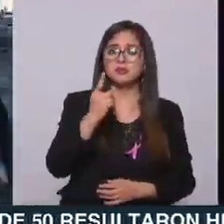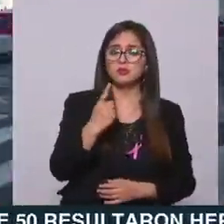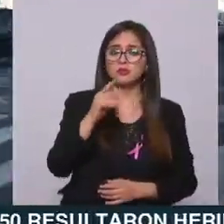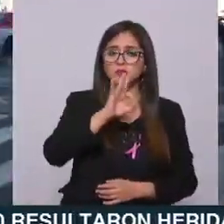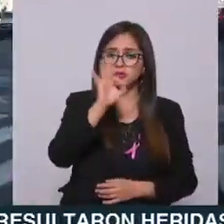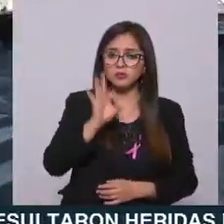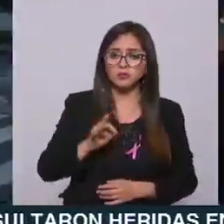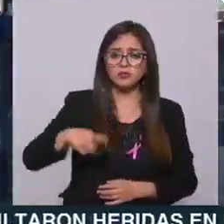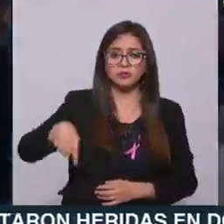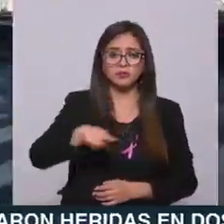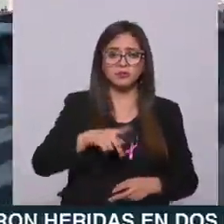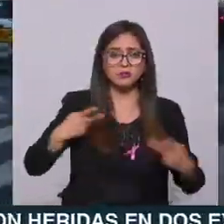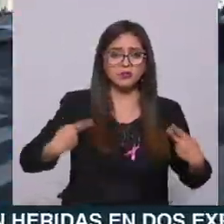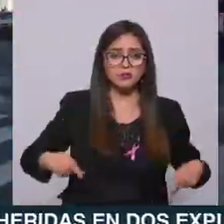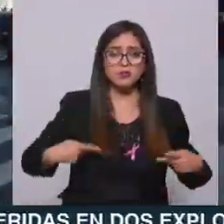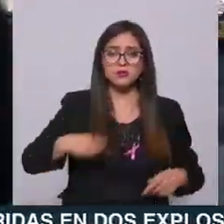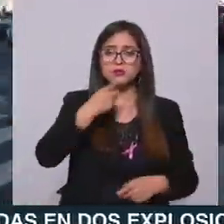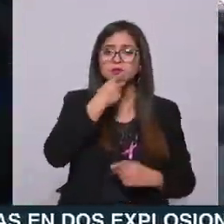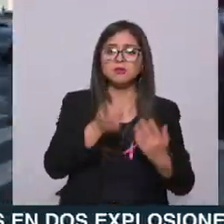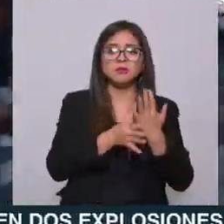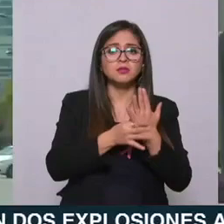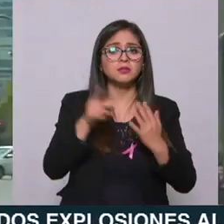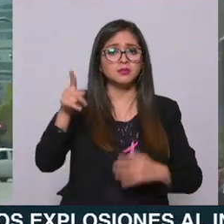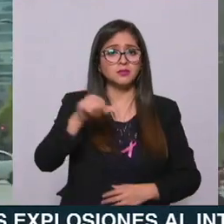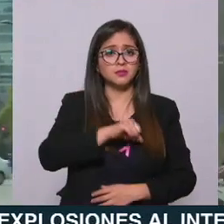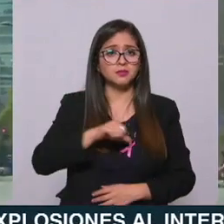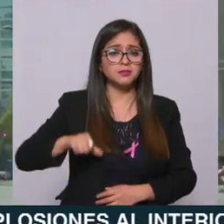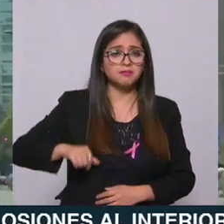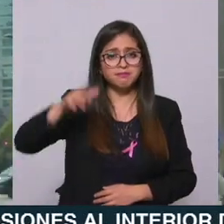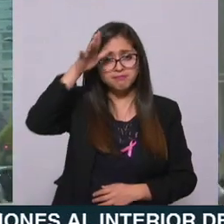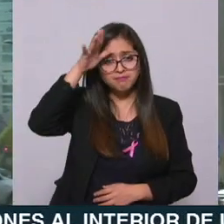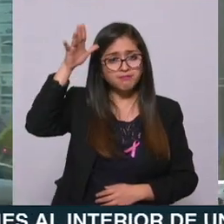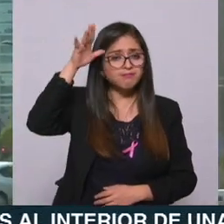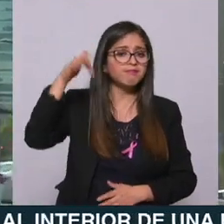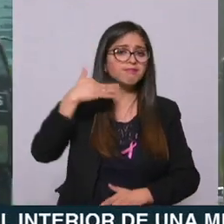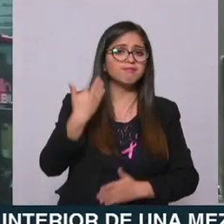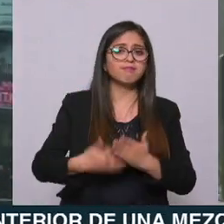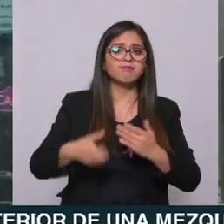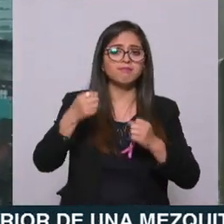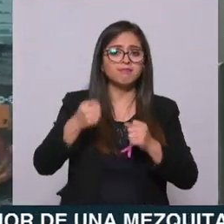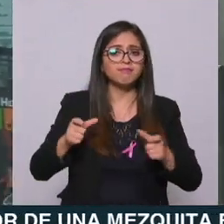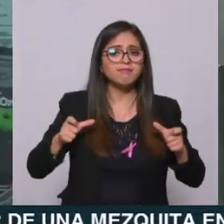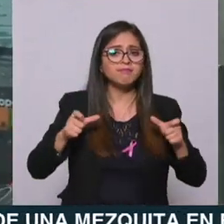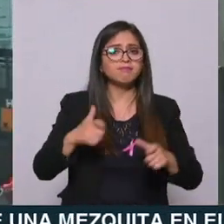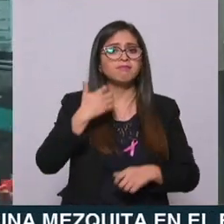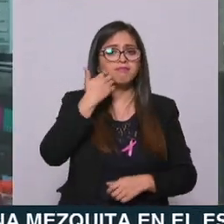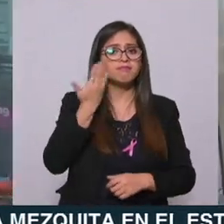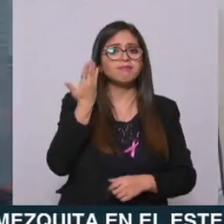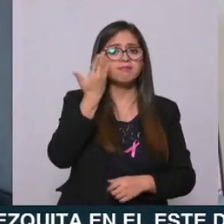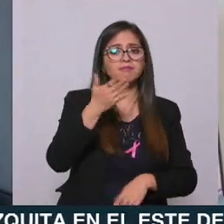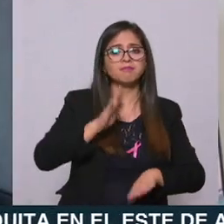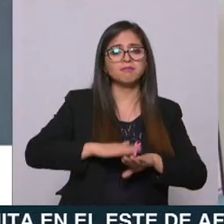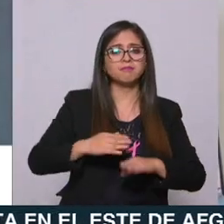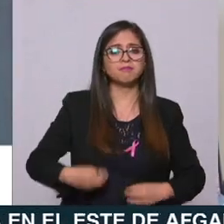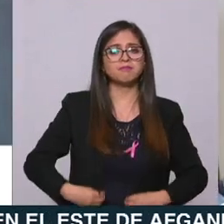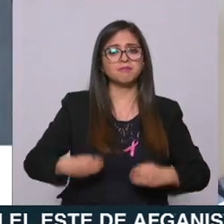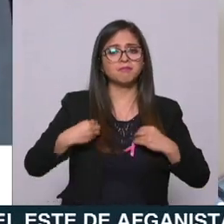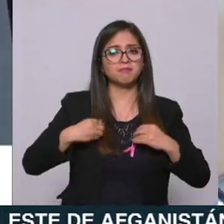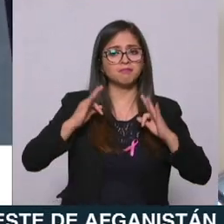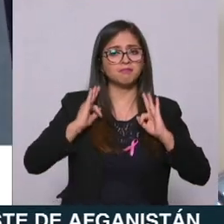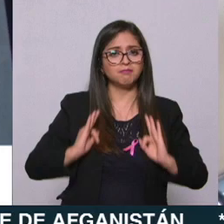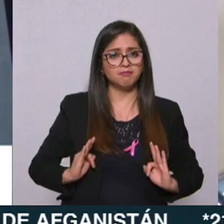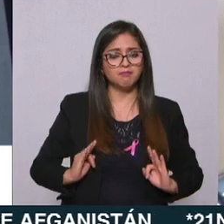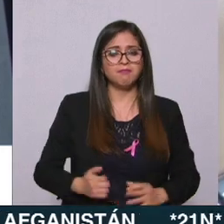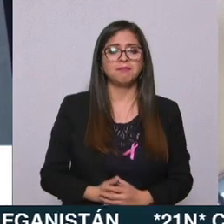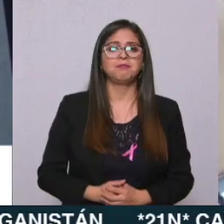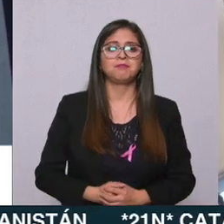de su población considera insegura la alcaldía, por lo que piden mejoras para poder vivir más tranquilos. A mí en lo personal eso es lo